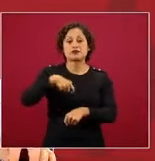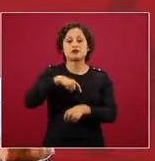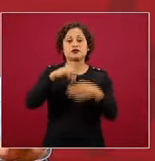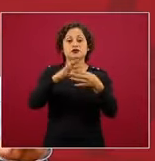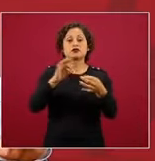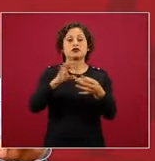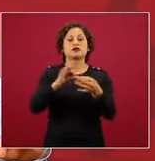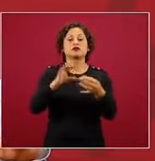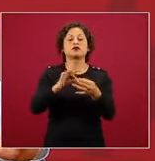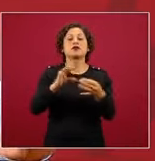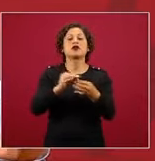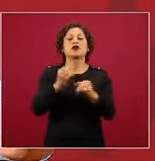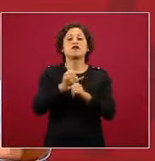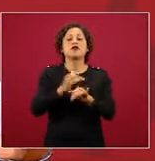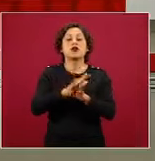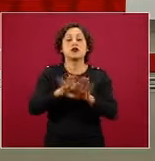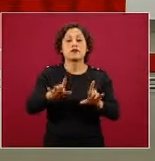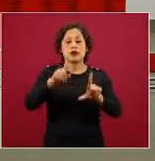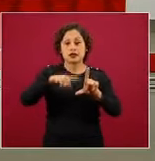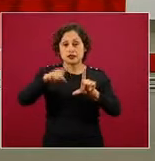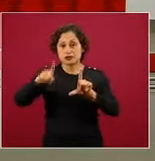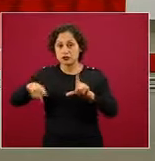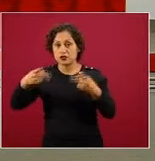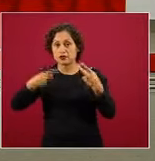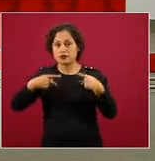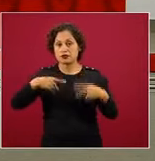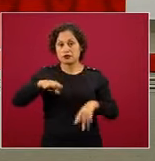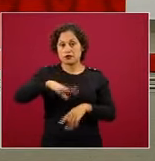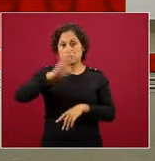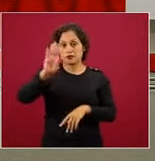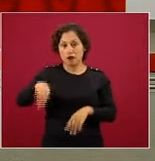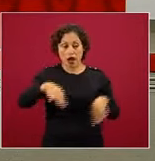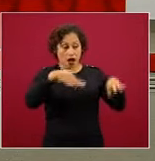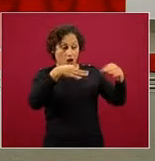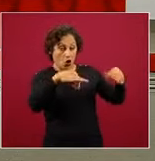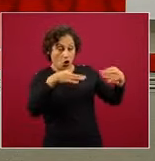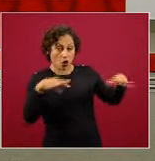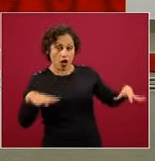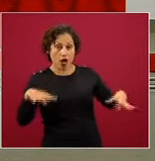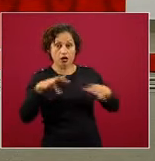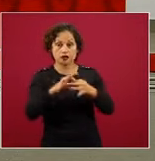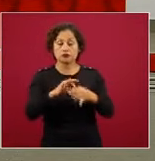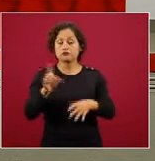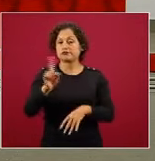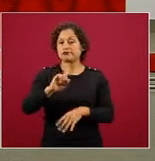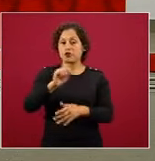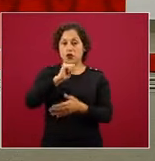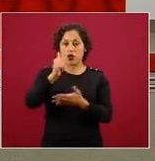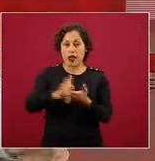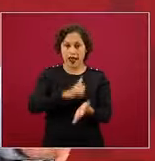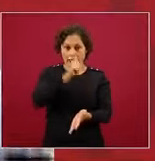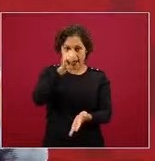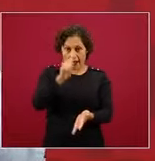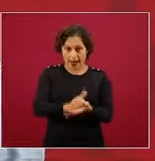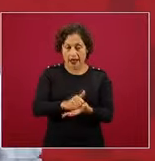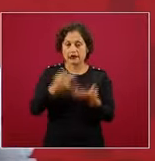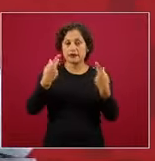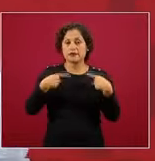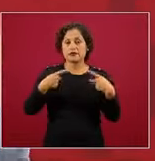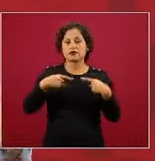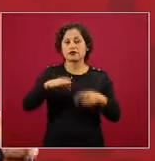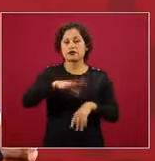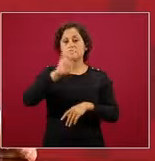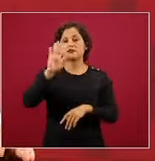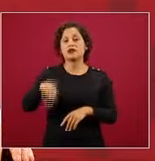que no depende tampoco de los certificados, depende de las actas de defunción, y lo único que está tomando es el total